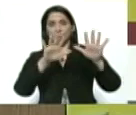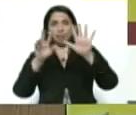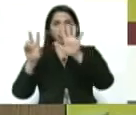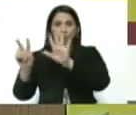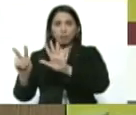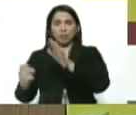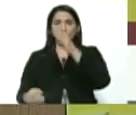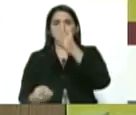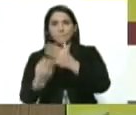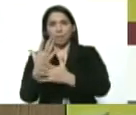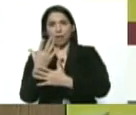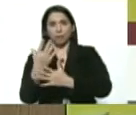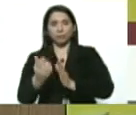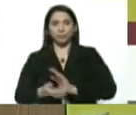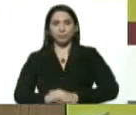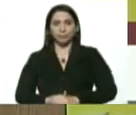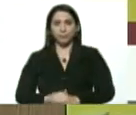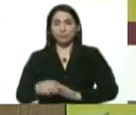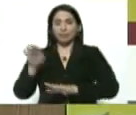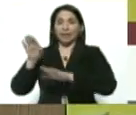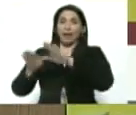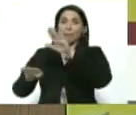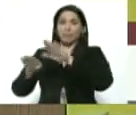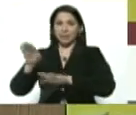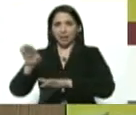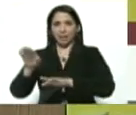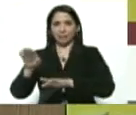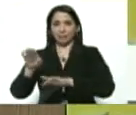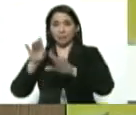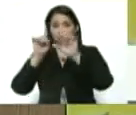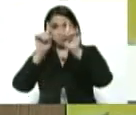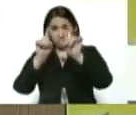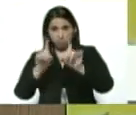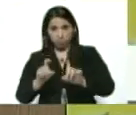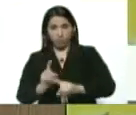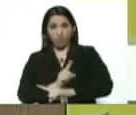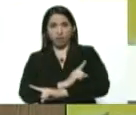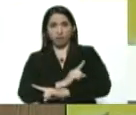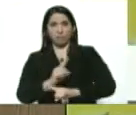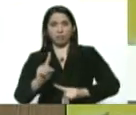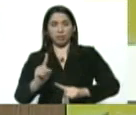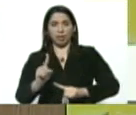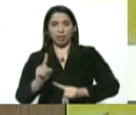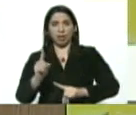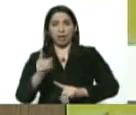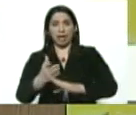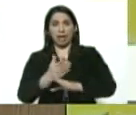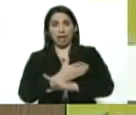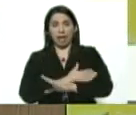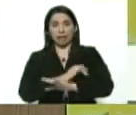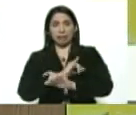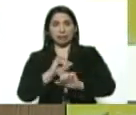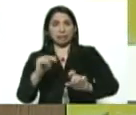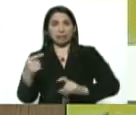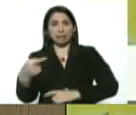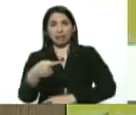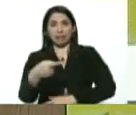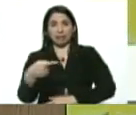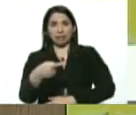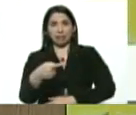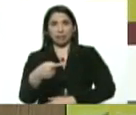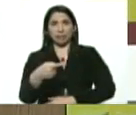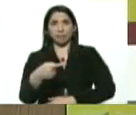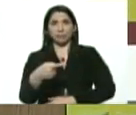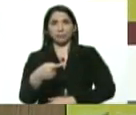mayo a pesar de que una prueba rápida previa había dos negativas como tienen